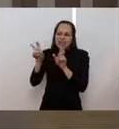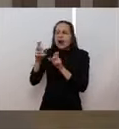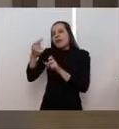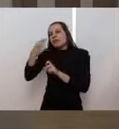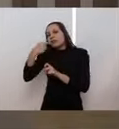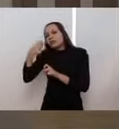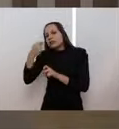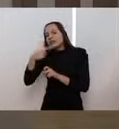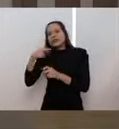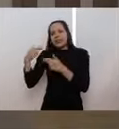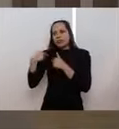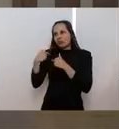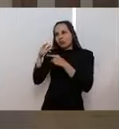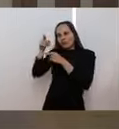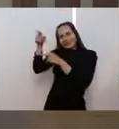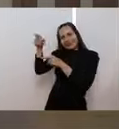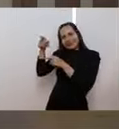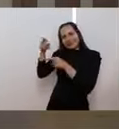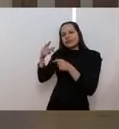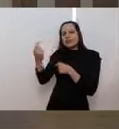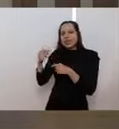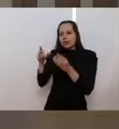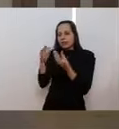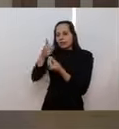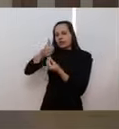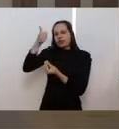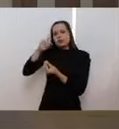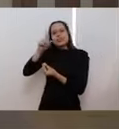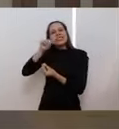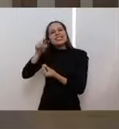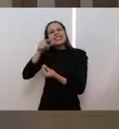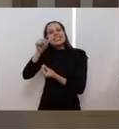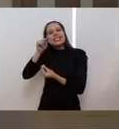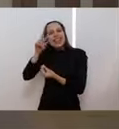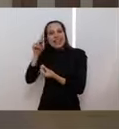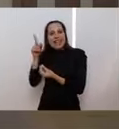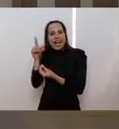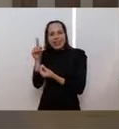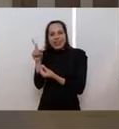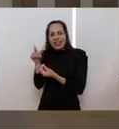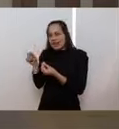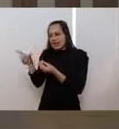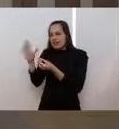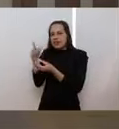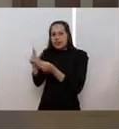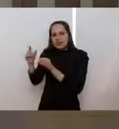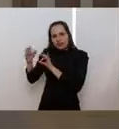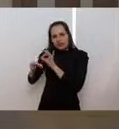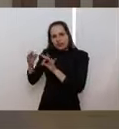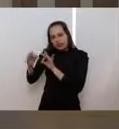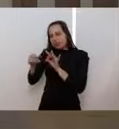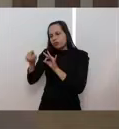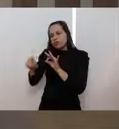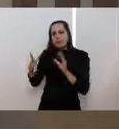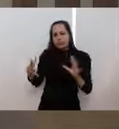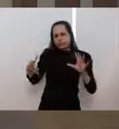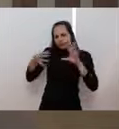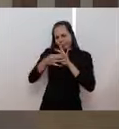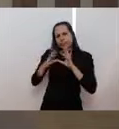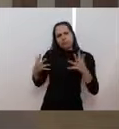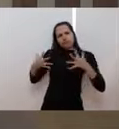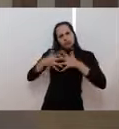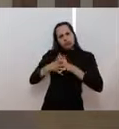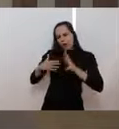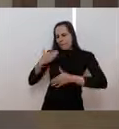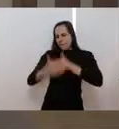responsabilidad de la dirección general de sanidad militar sin embargo hemos trabajado en equipo y hemos articulado todos los procesos de formulación